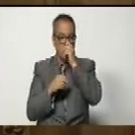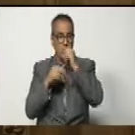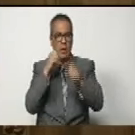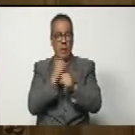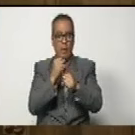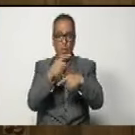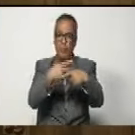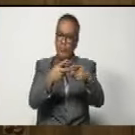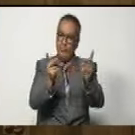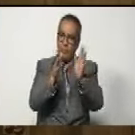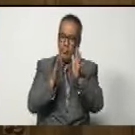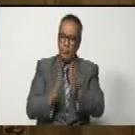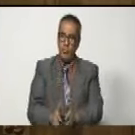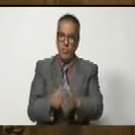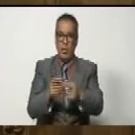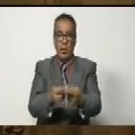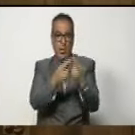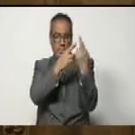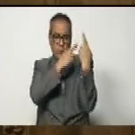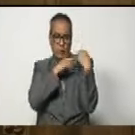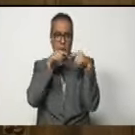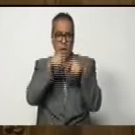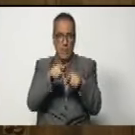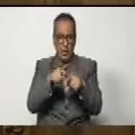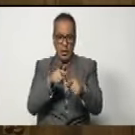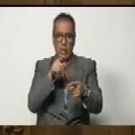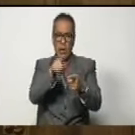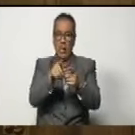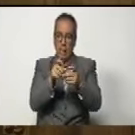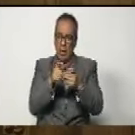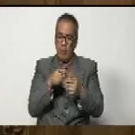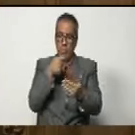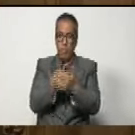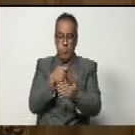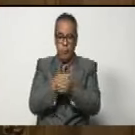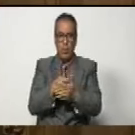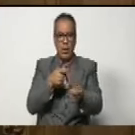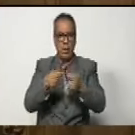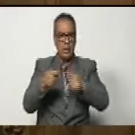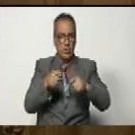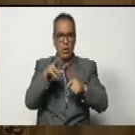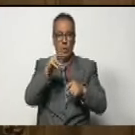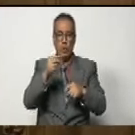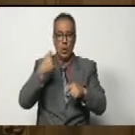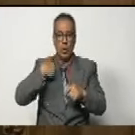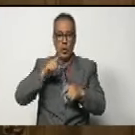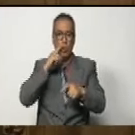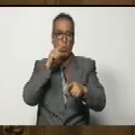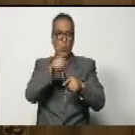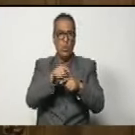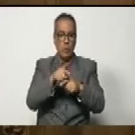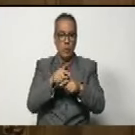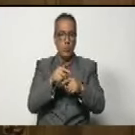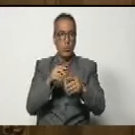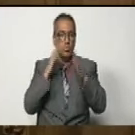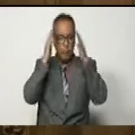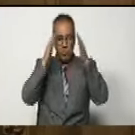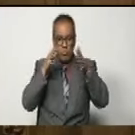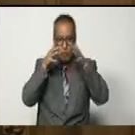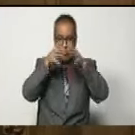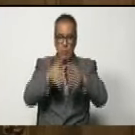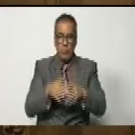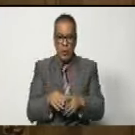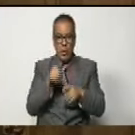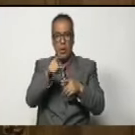empleados públicos responsables de infracciones a esta ley por acción u omisión serán objeto de instrucción